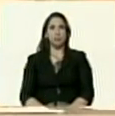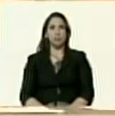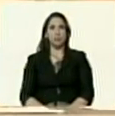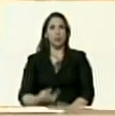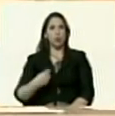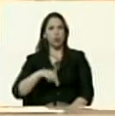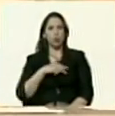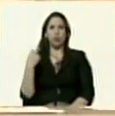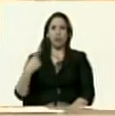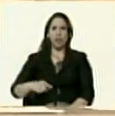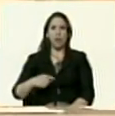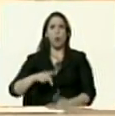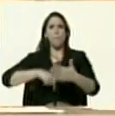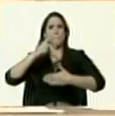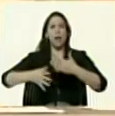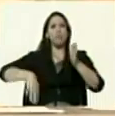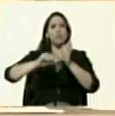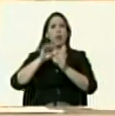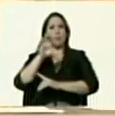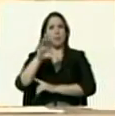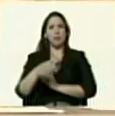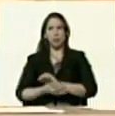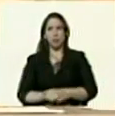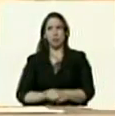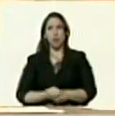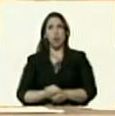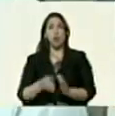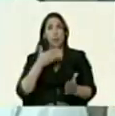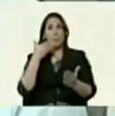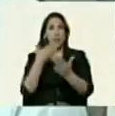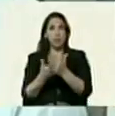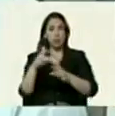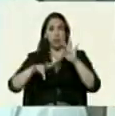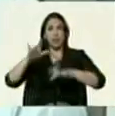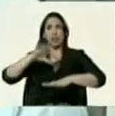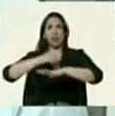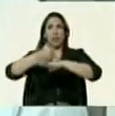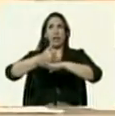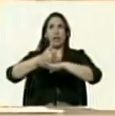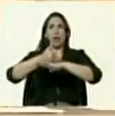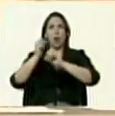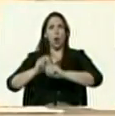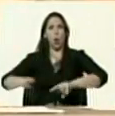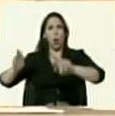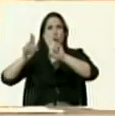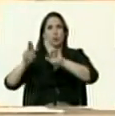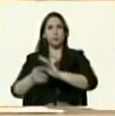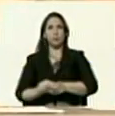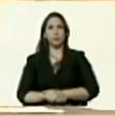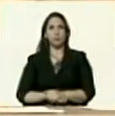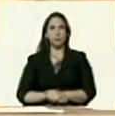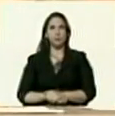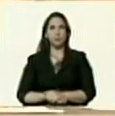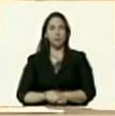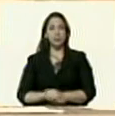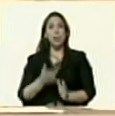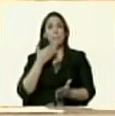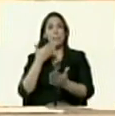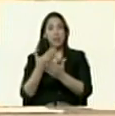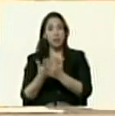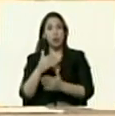nosotros tenemos el plan Vuelta a la Patria. Yo le he pedido al secretario general de Naciones Unidas, Antonio Guterres, le he pedido a